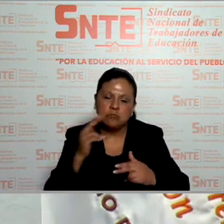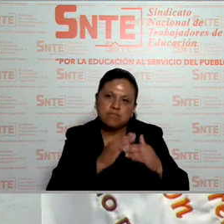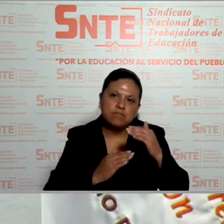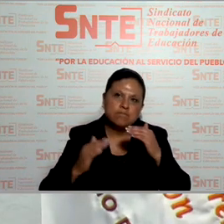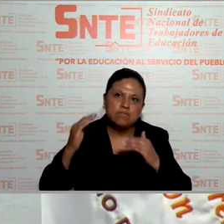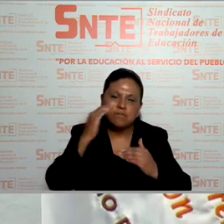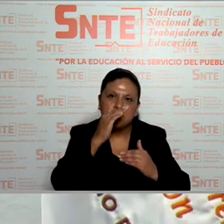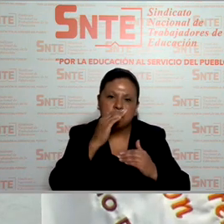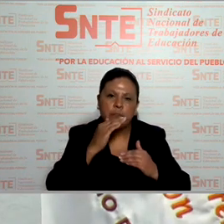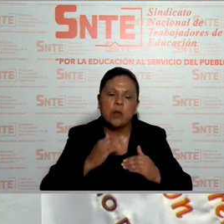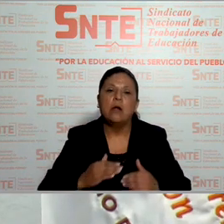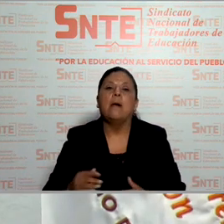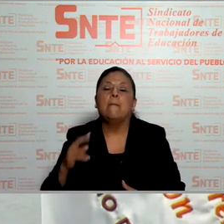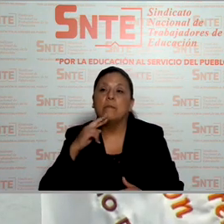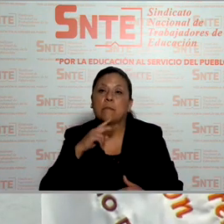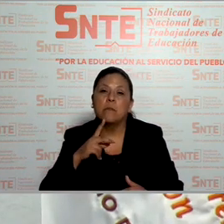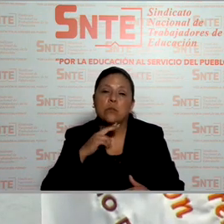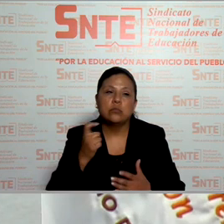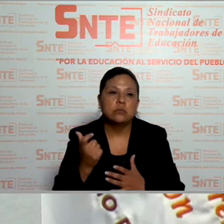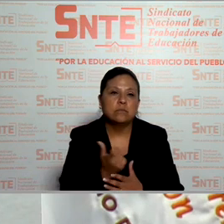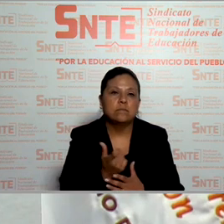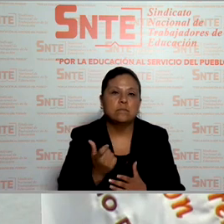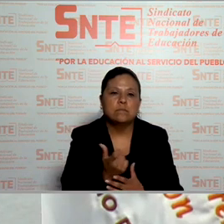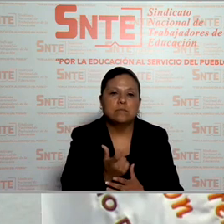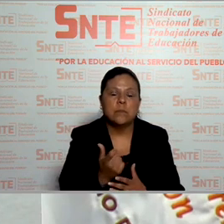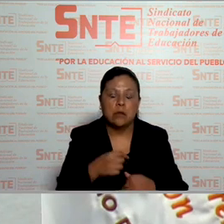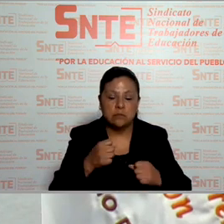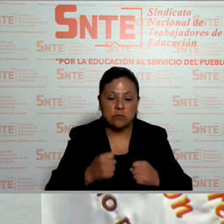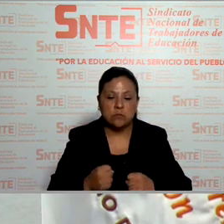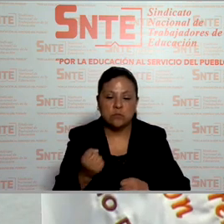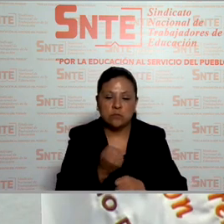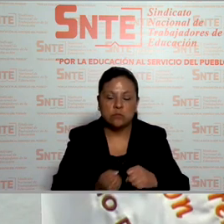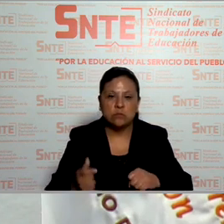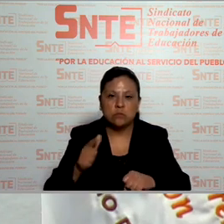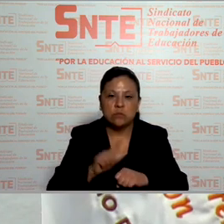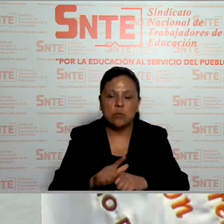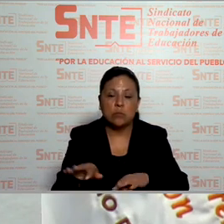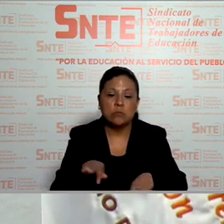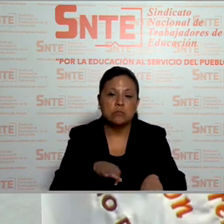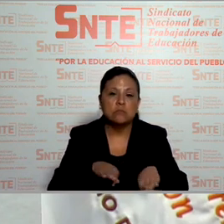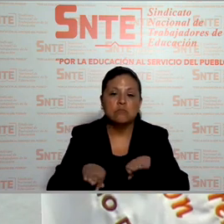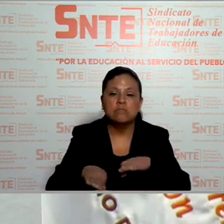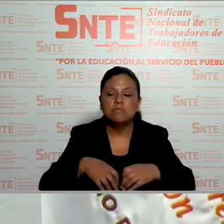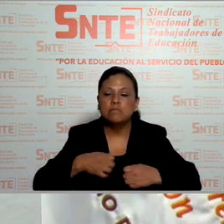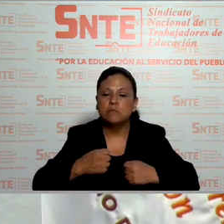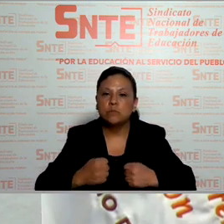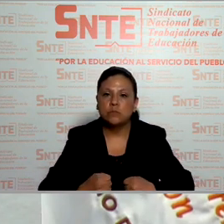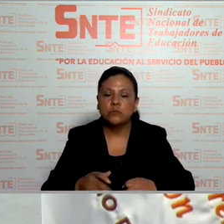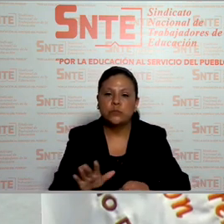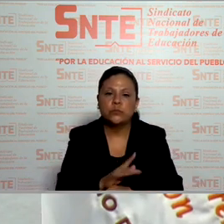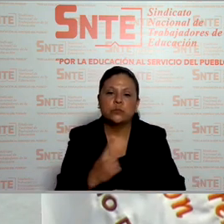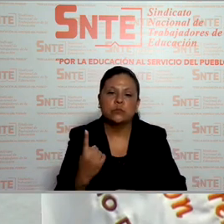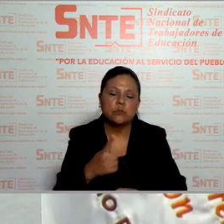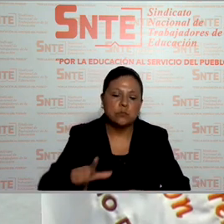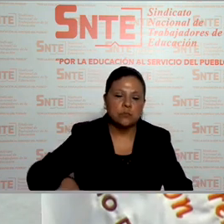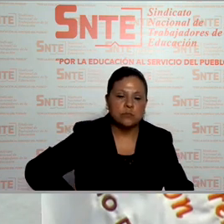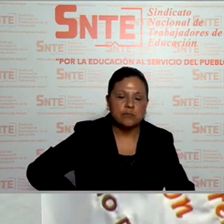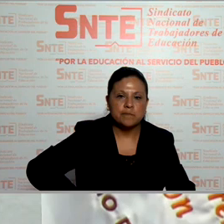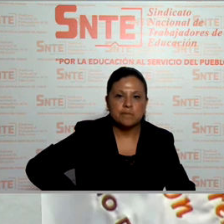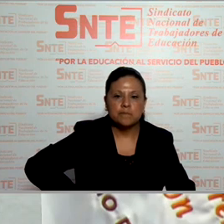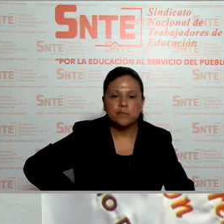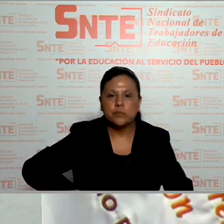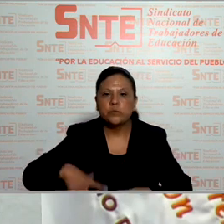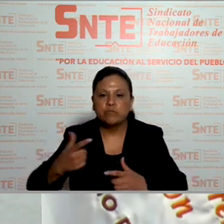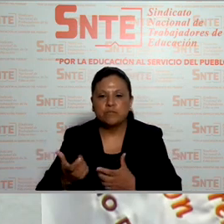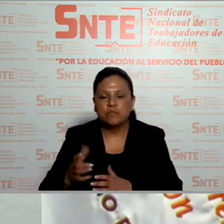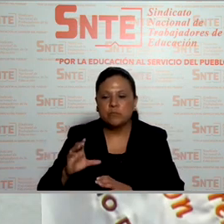y seguridad social, por certidumbre laboral, porque los gobiernos inviertan muchos más